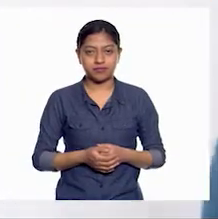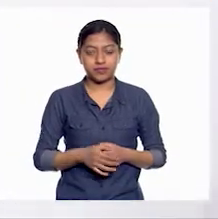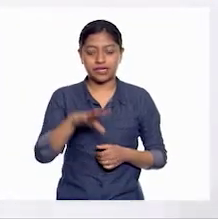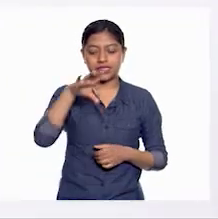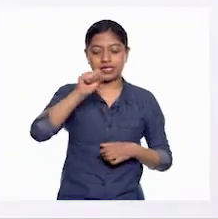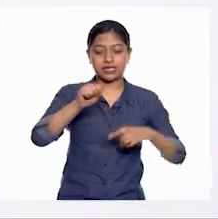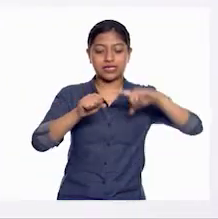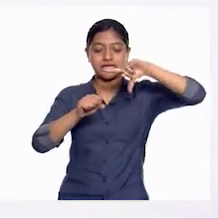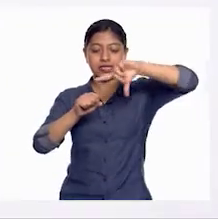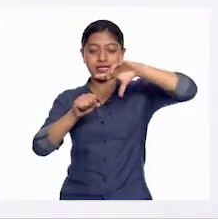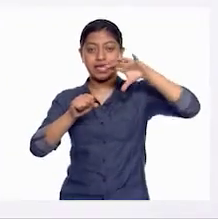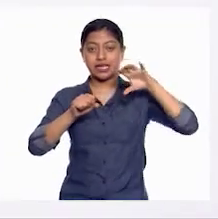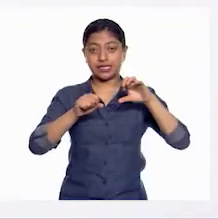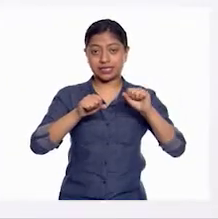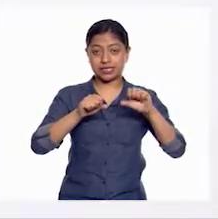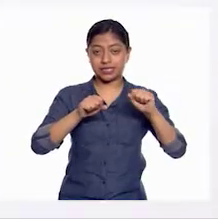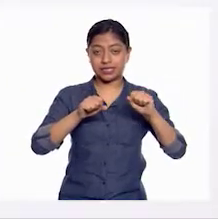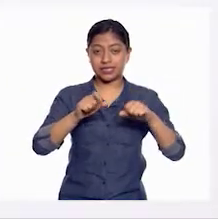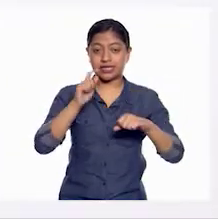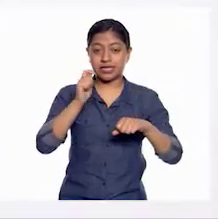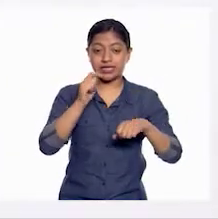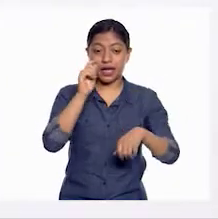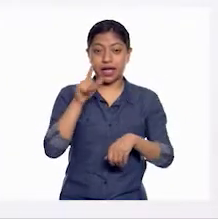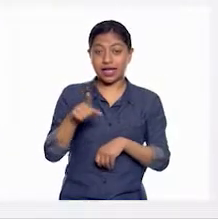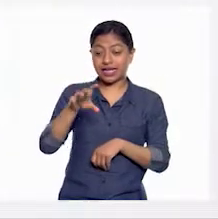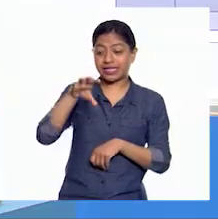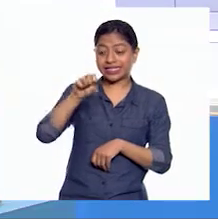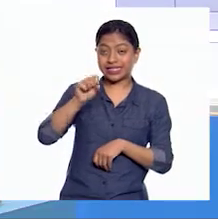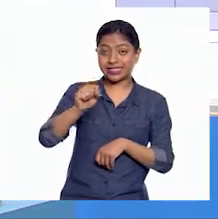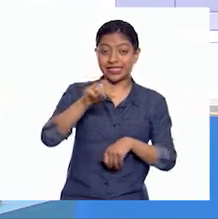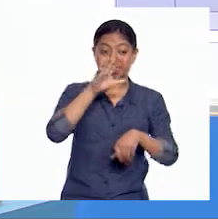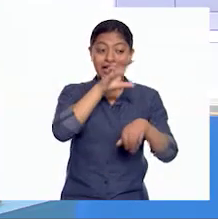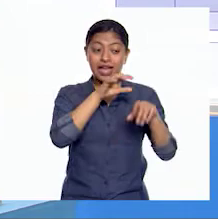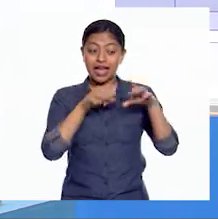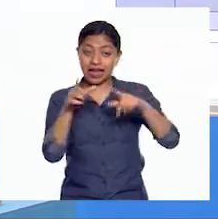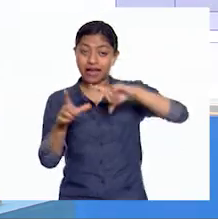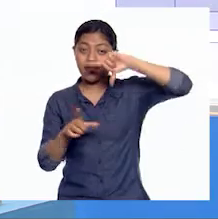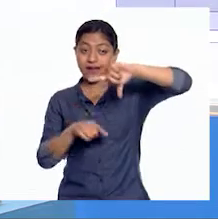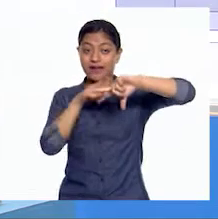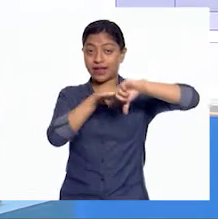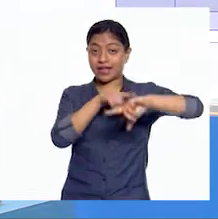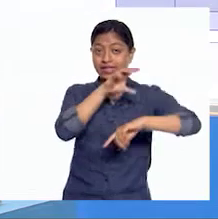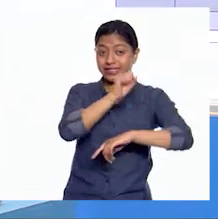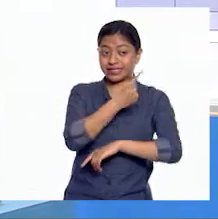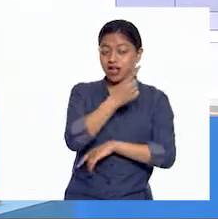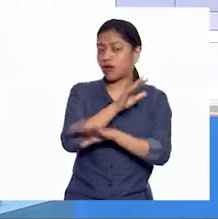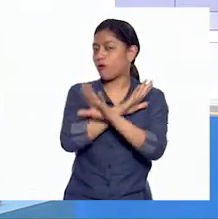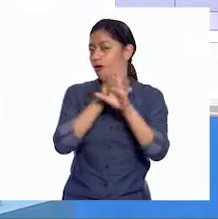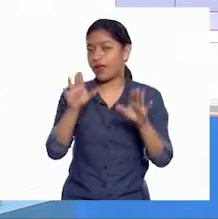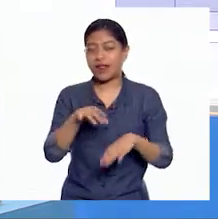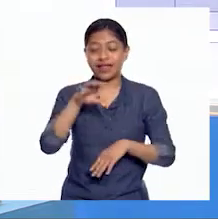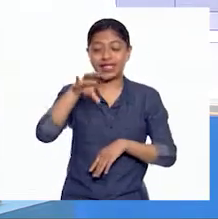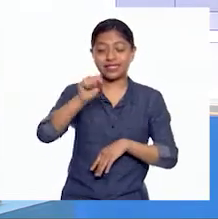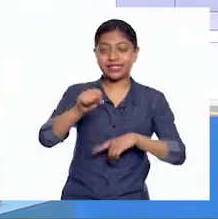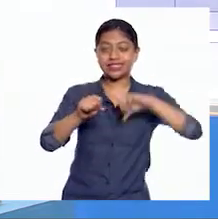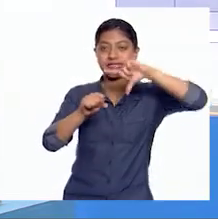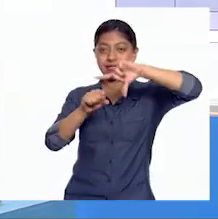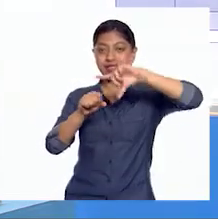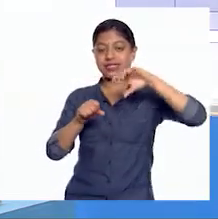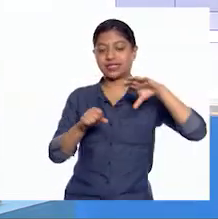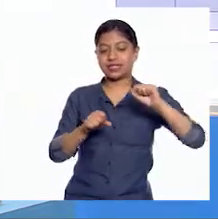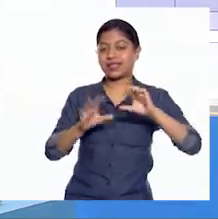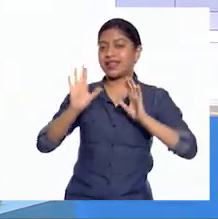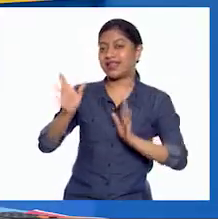Como los divisores no pueden ser mayores que el número que se vende, María se lo lleva y vendido el 60 en